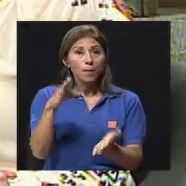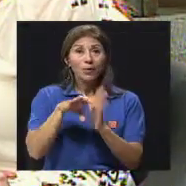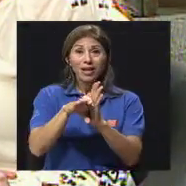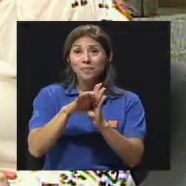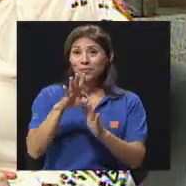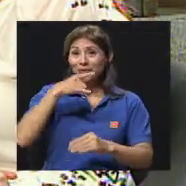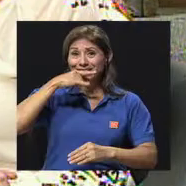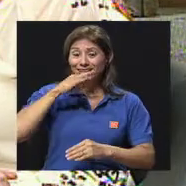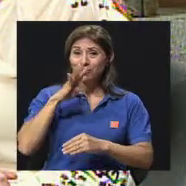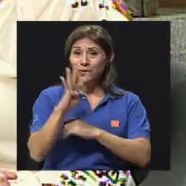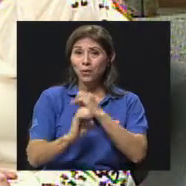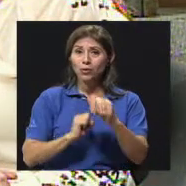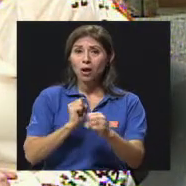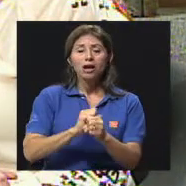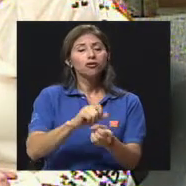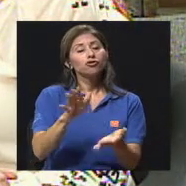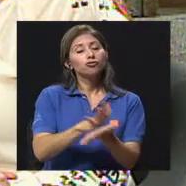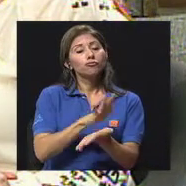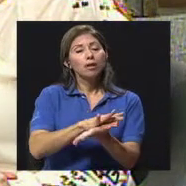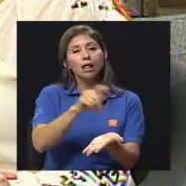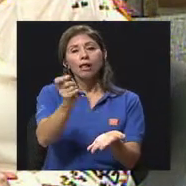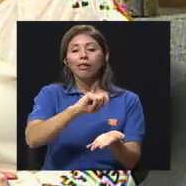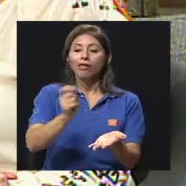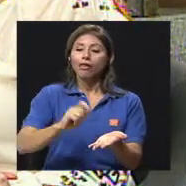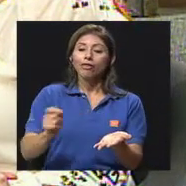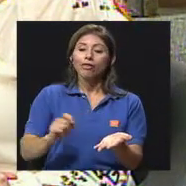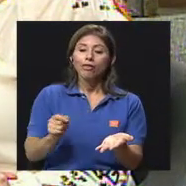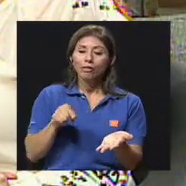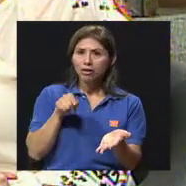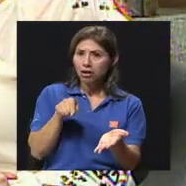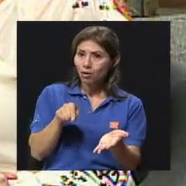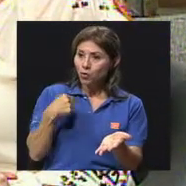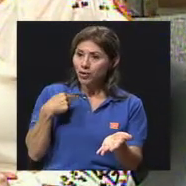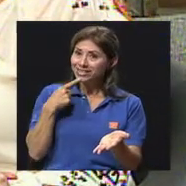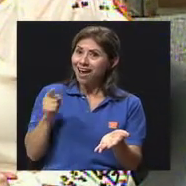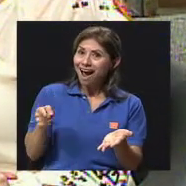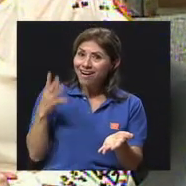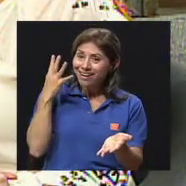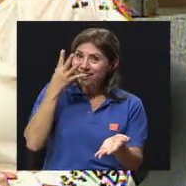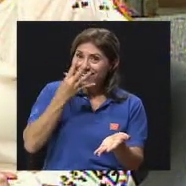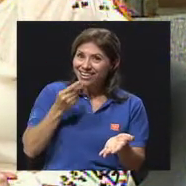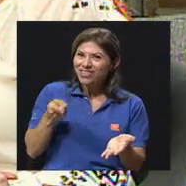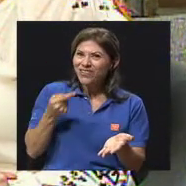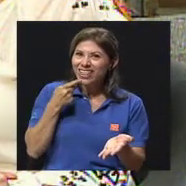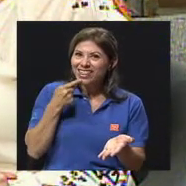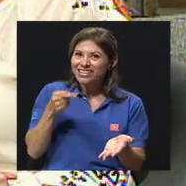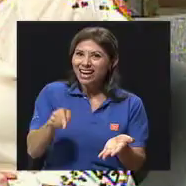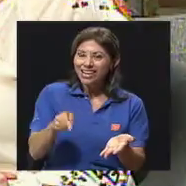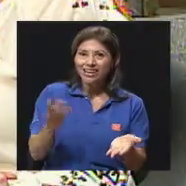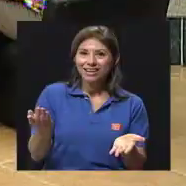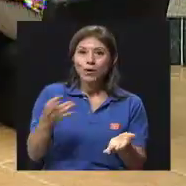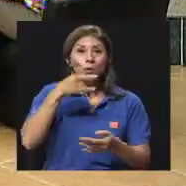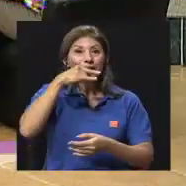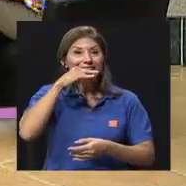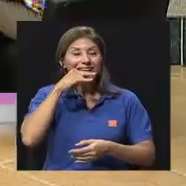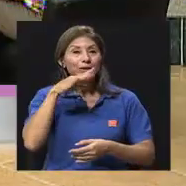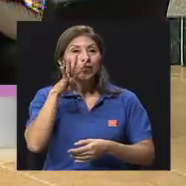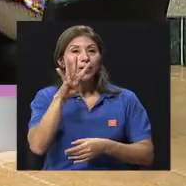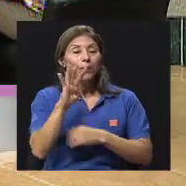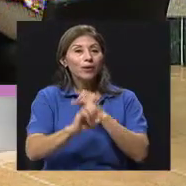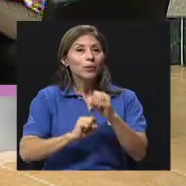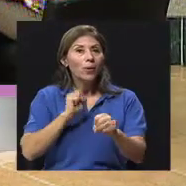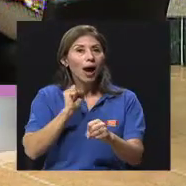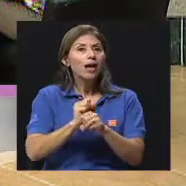rayas y tiene su historia. Entonces, estimularle en la parte, qué lindo. ¿Y qué dice aquí? Un niño de 4 años es capaz de repetirte el